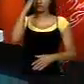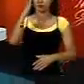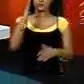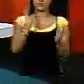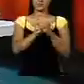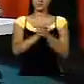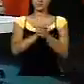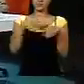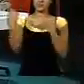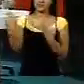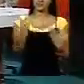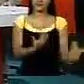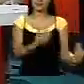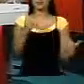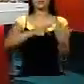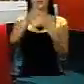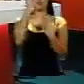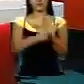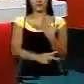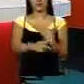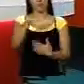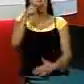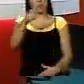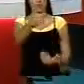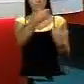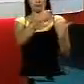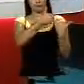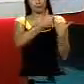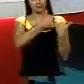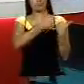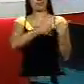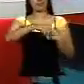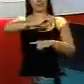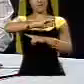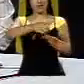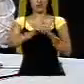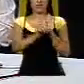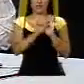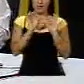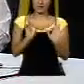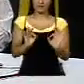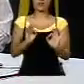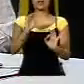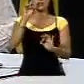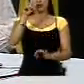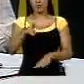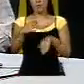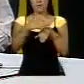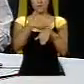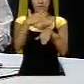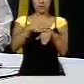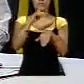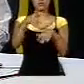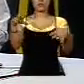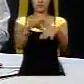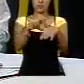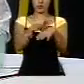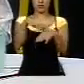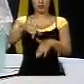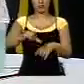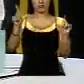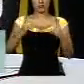manera definitiva. Para eso invitamos al compatriota diputado Osvaldo Vera, presidente de la Comisión Permanente de Desarrollo Social Integral. Bienvenido, Osvaldo.